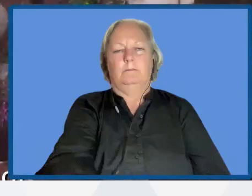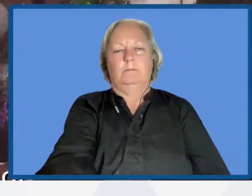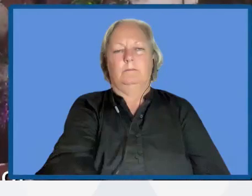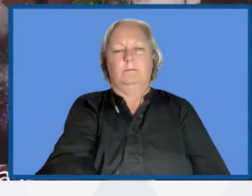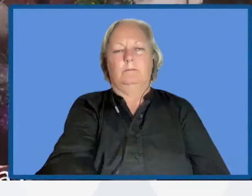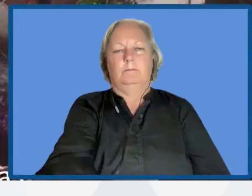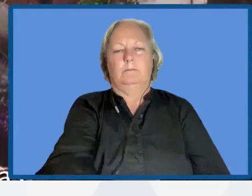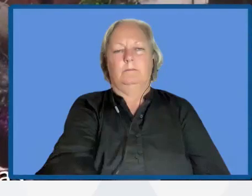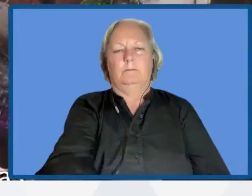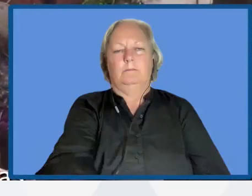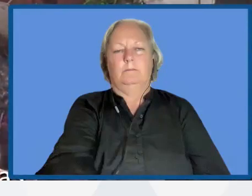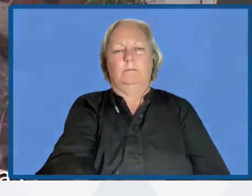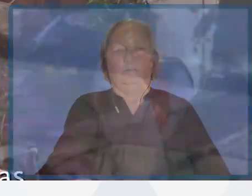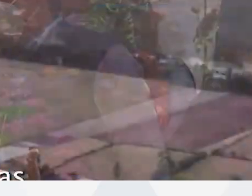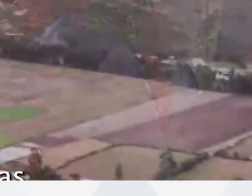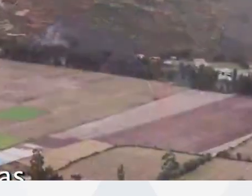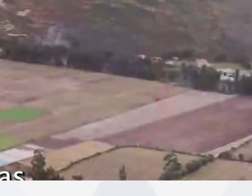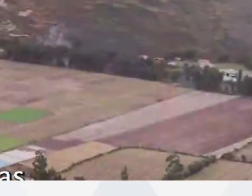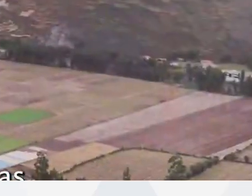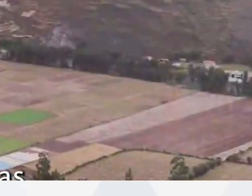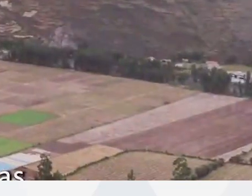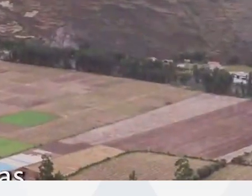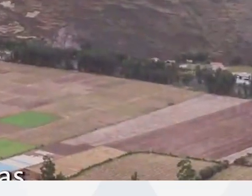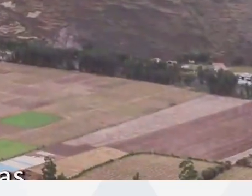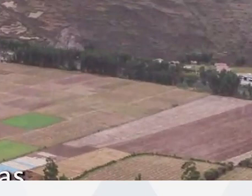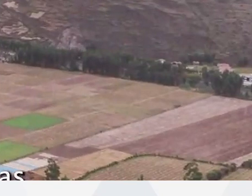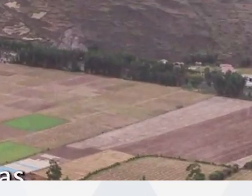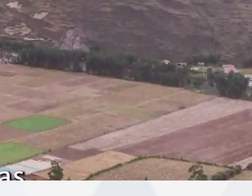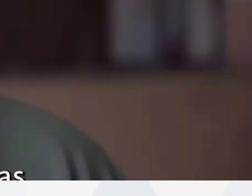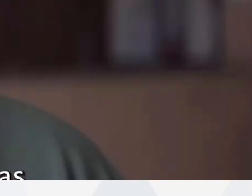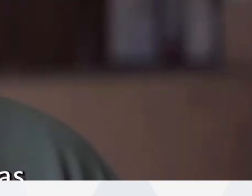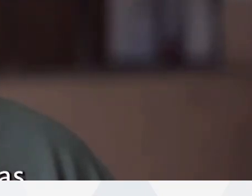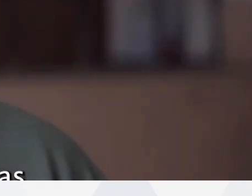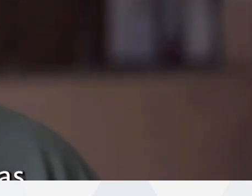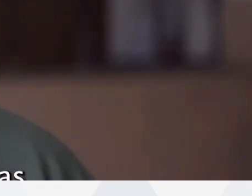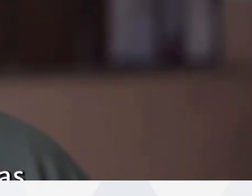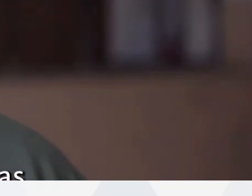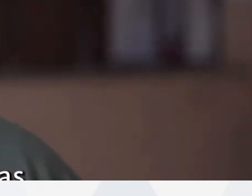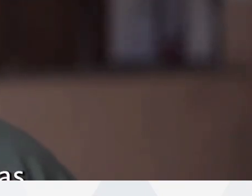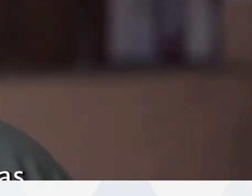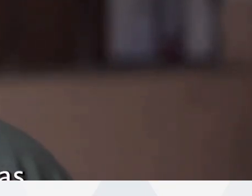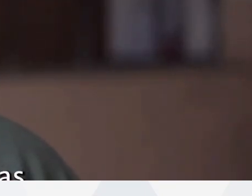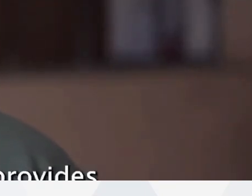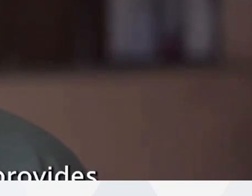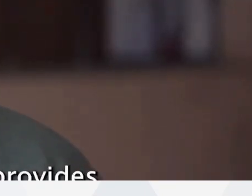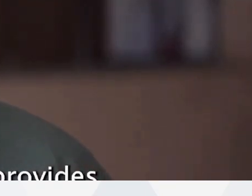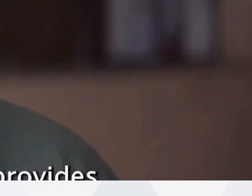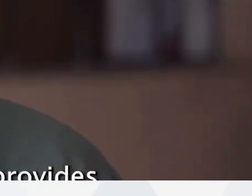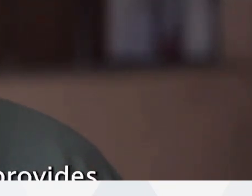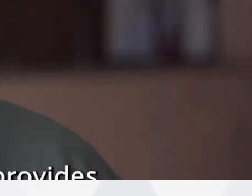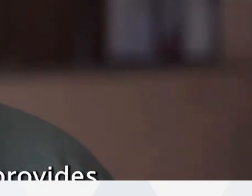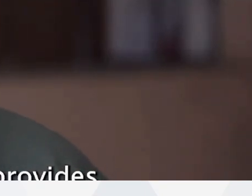de alerta, digamos, ¿no? Prácticamente ya nos está reconociendo como parte de su red de